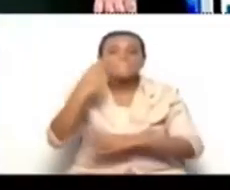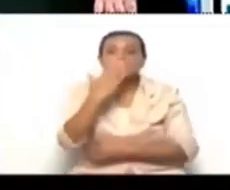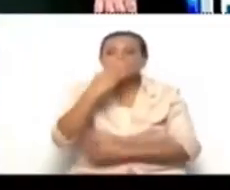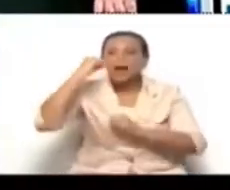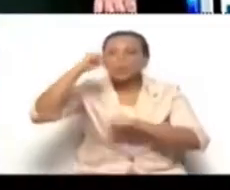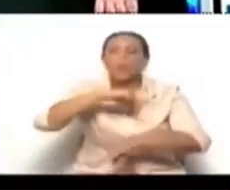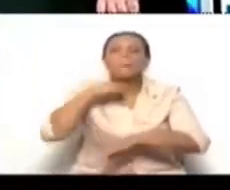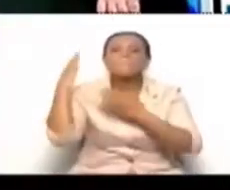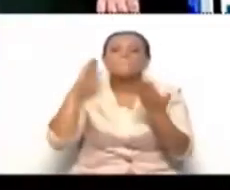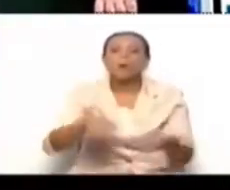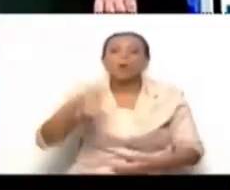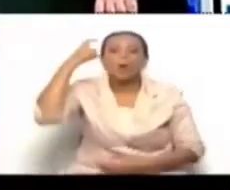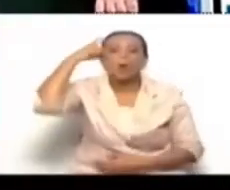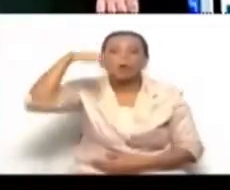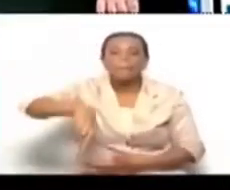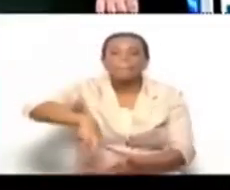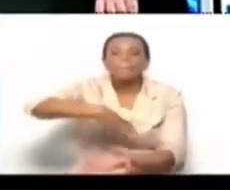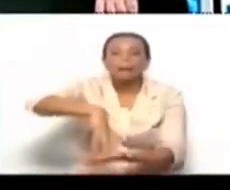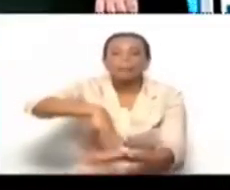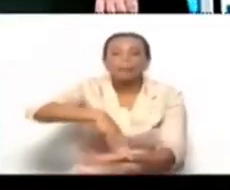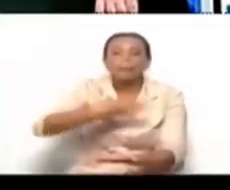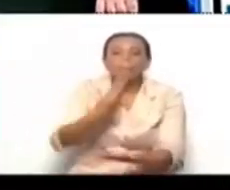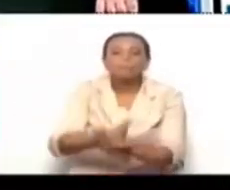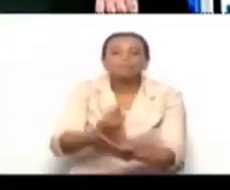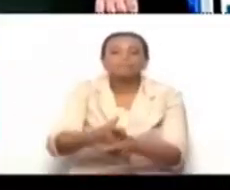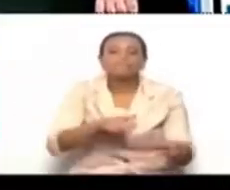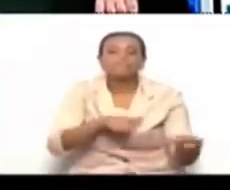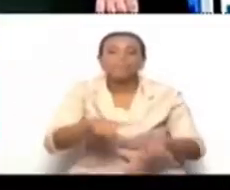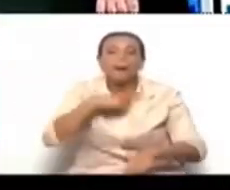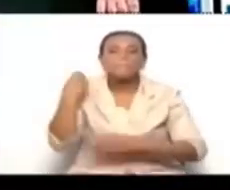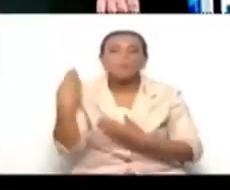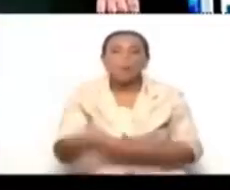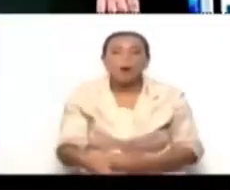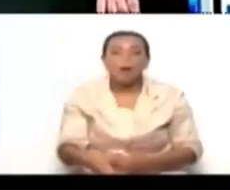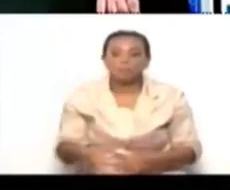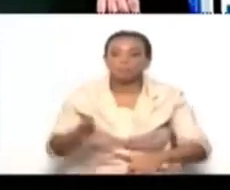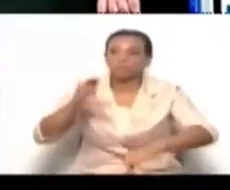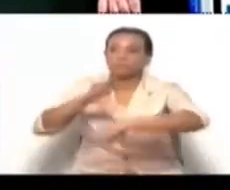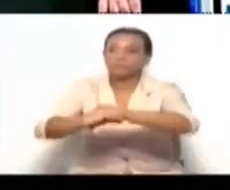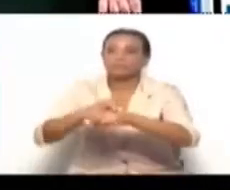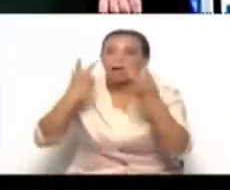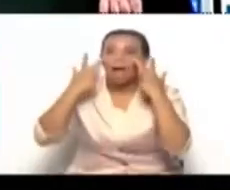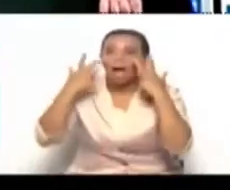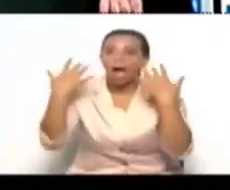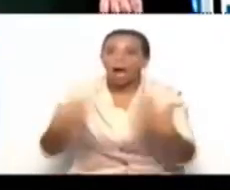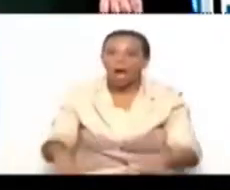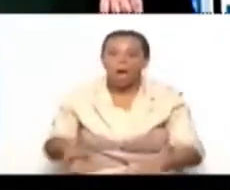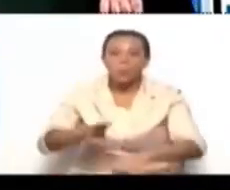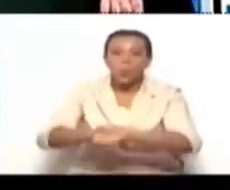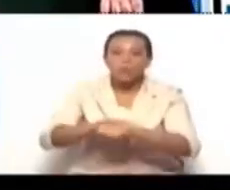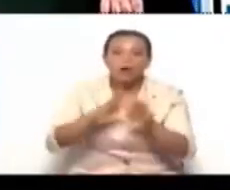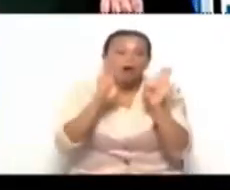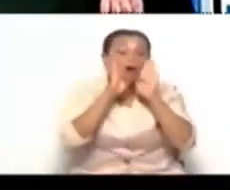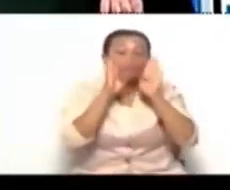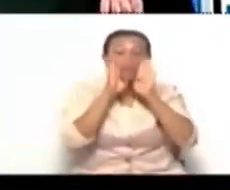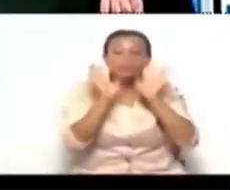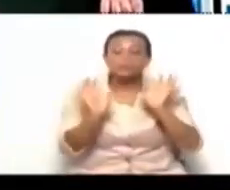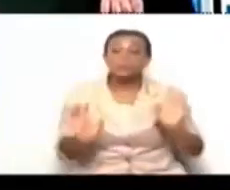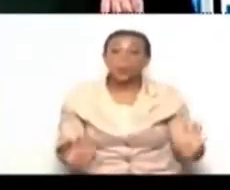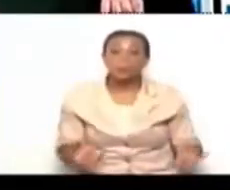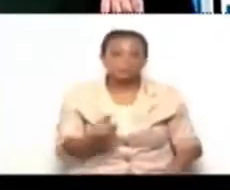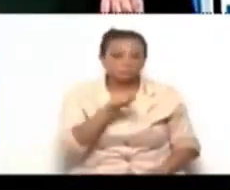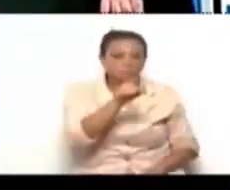morirá hoy en Maturín. Fue capturado, habló,